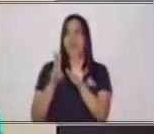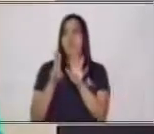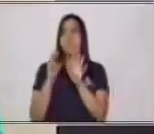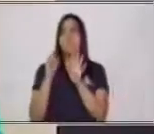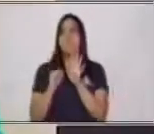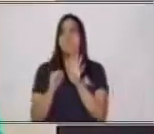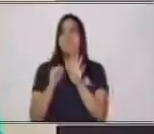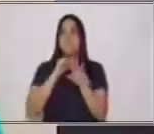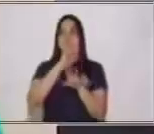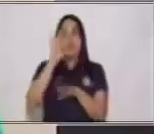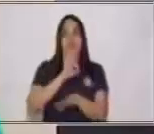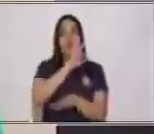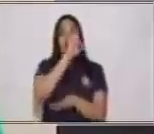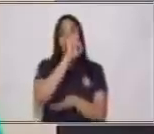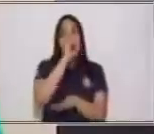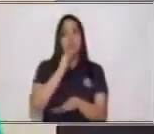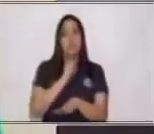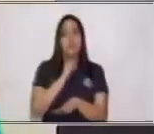3y.